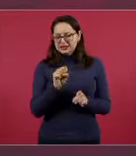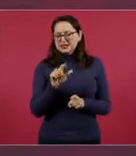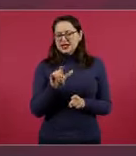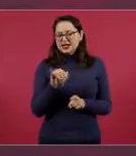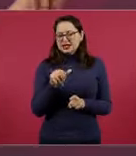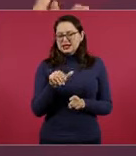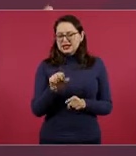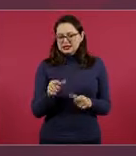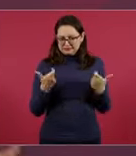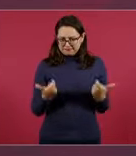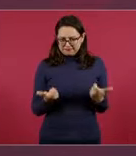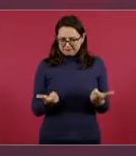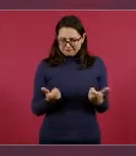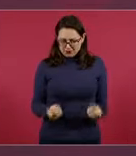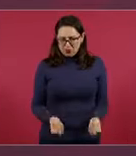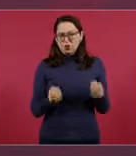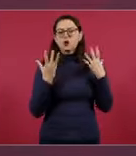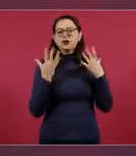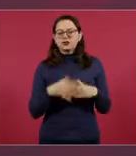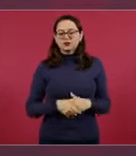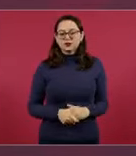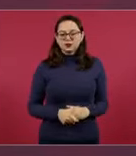¿Y cómo le hicieron?